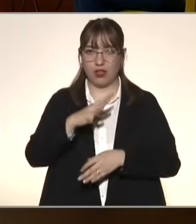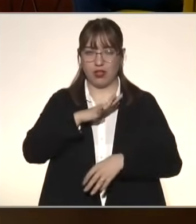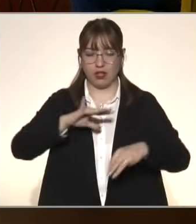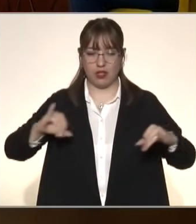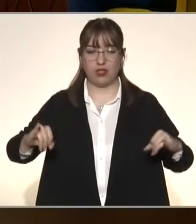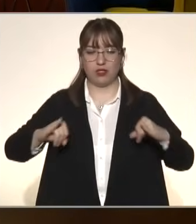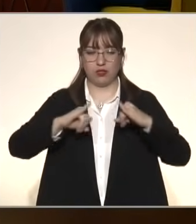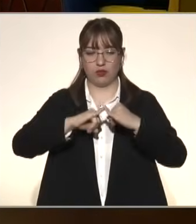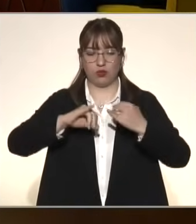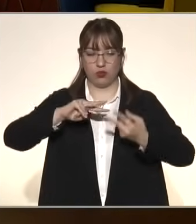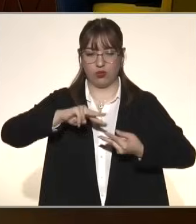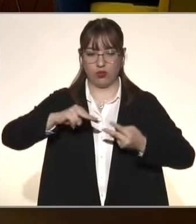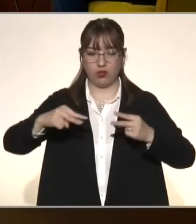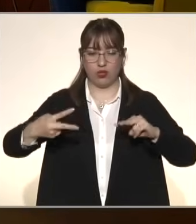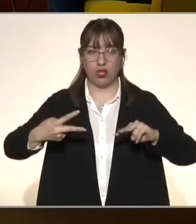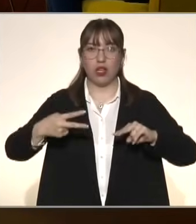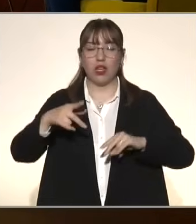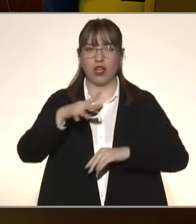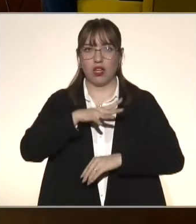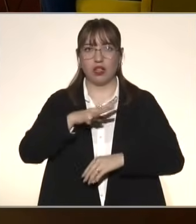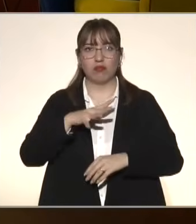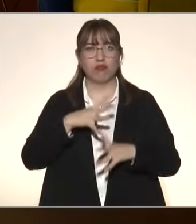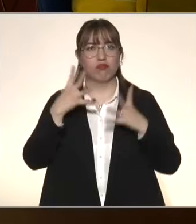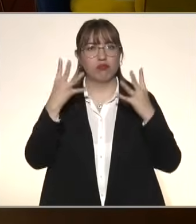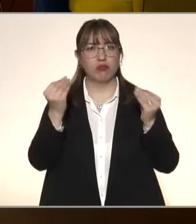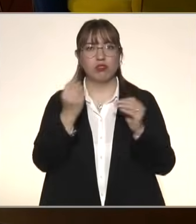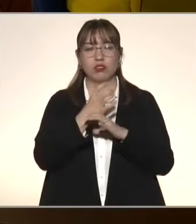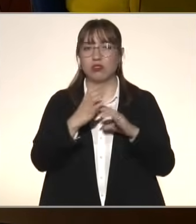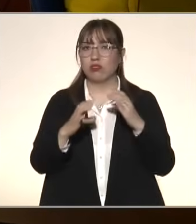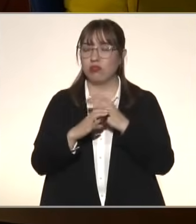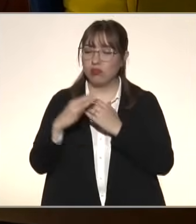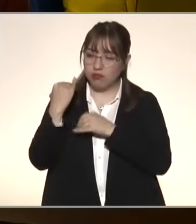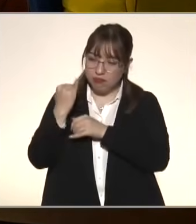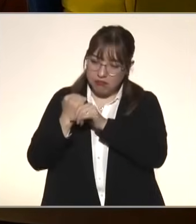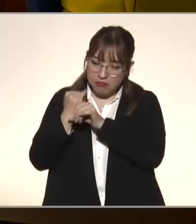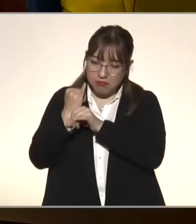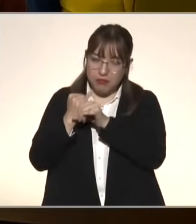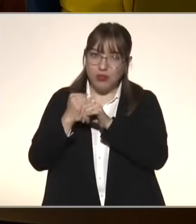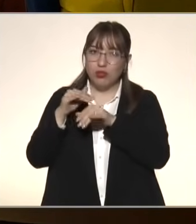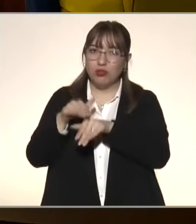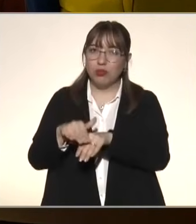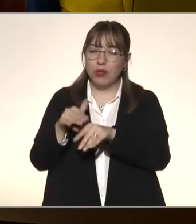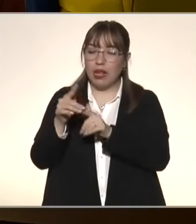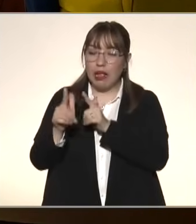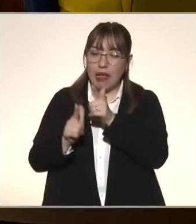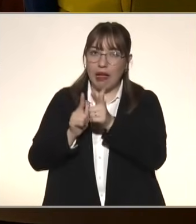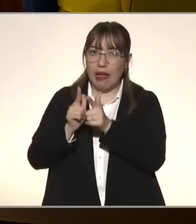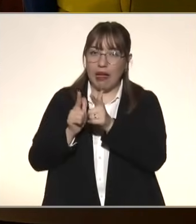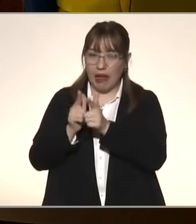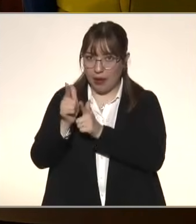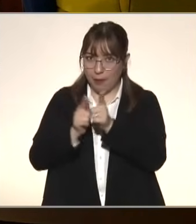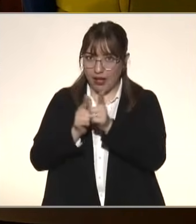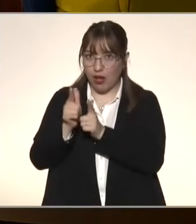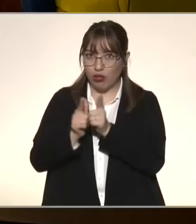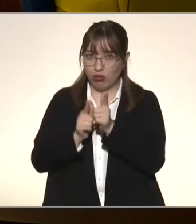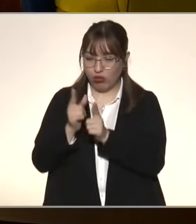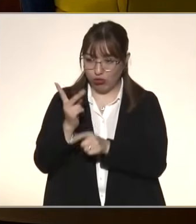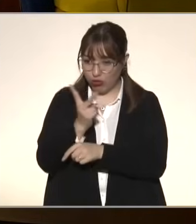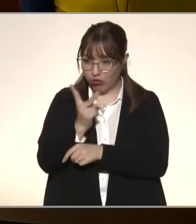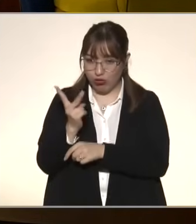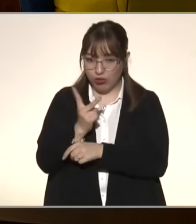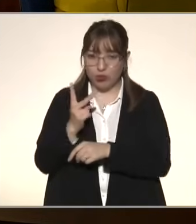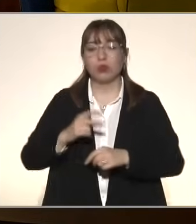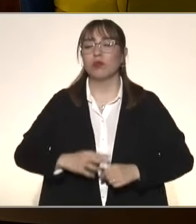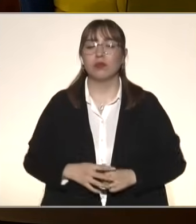hace un protocolo muy amplio sobre gemelos y se ve cómo gemelos monocigóticos que tienen la misma genética, o